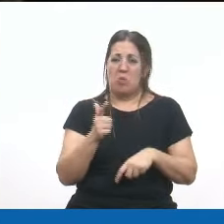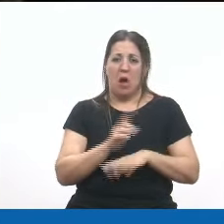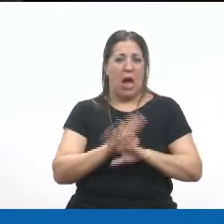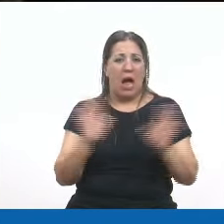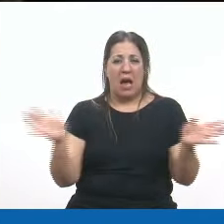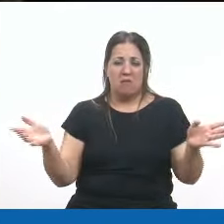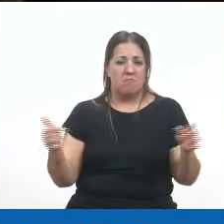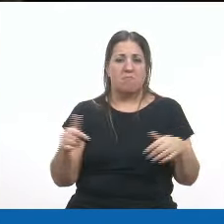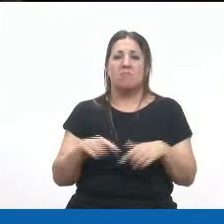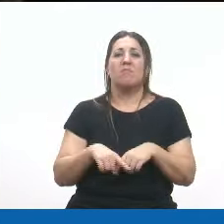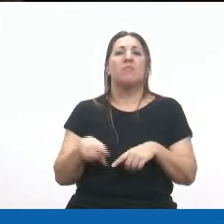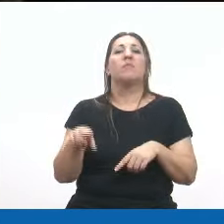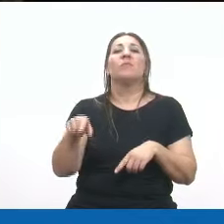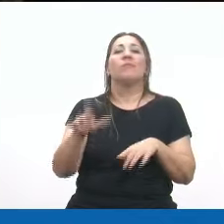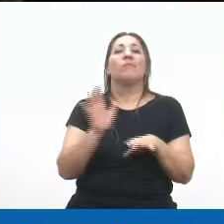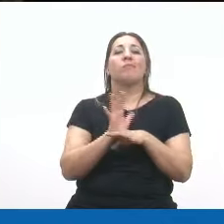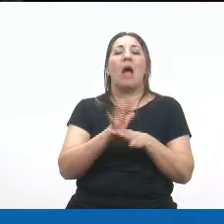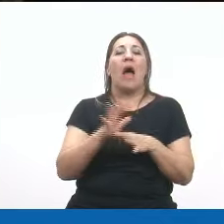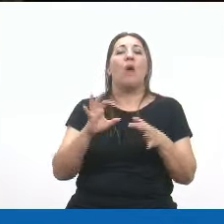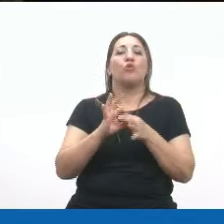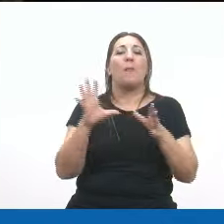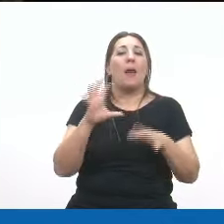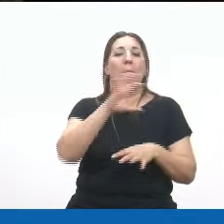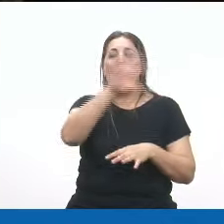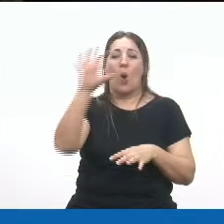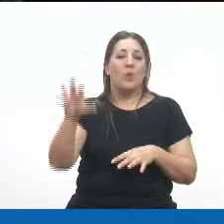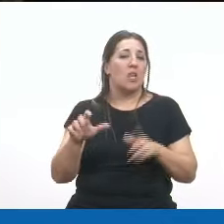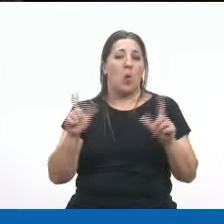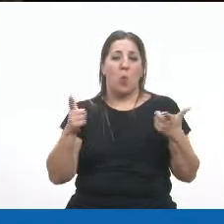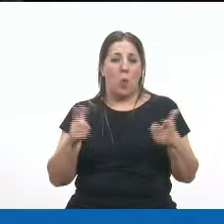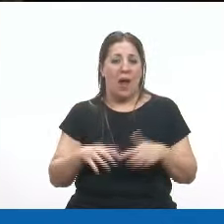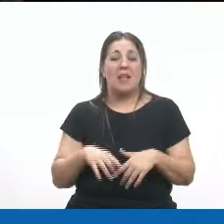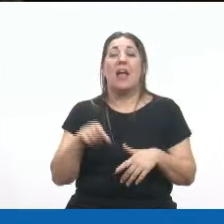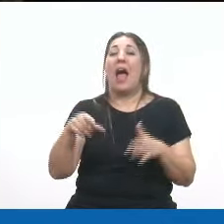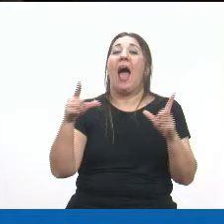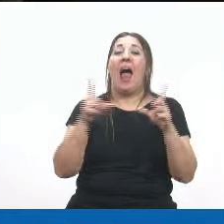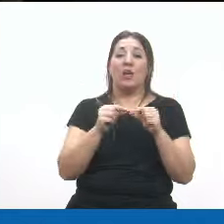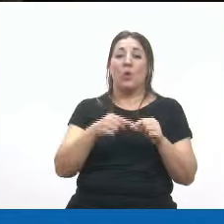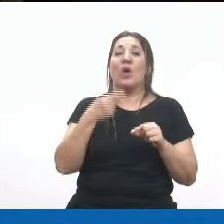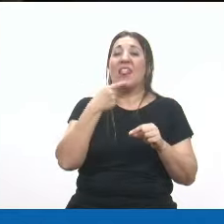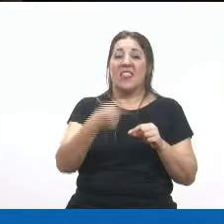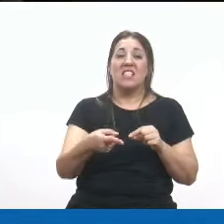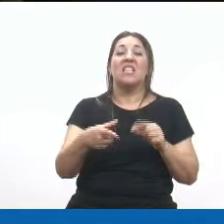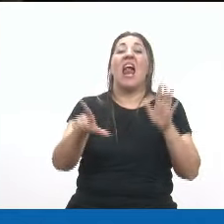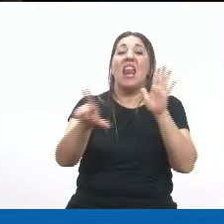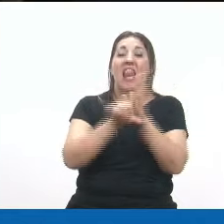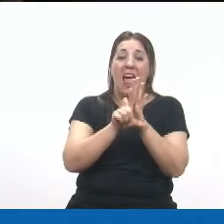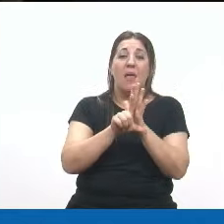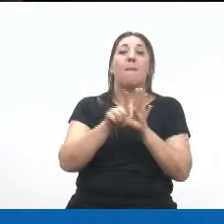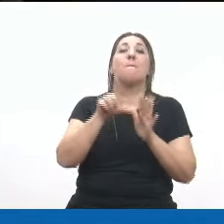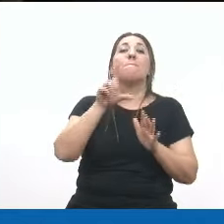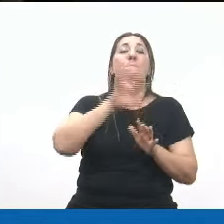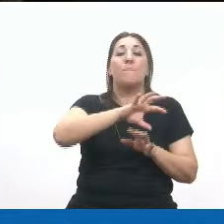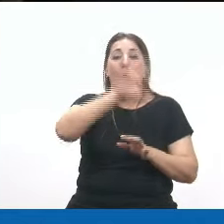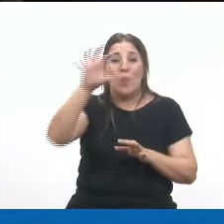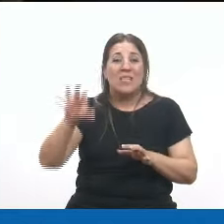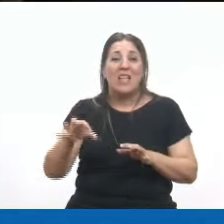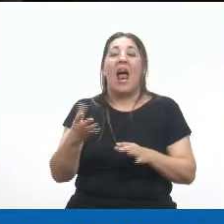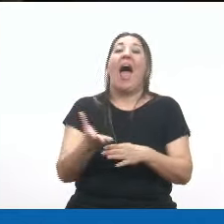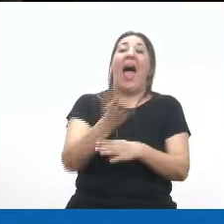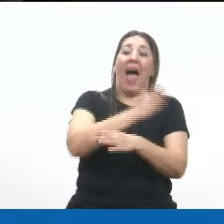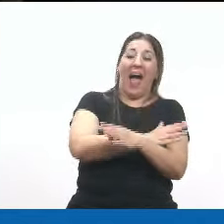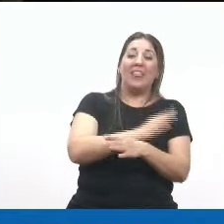autonomías provinciales sigue diciendo el artículo que toda ley provincial anterior o